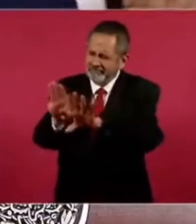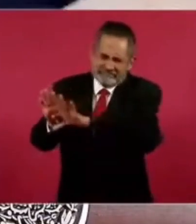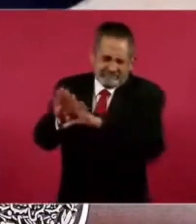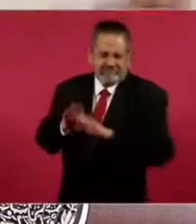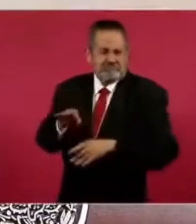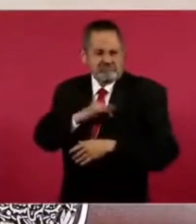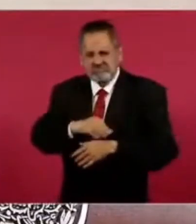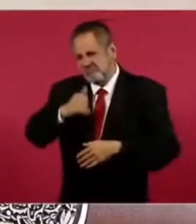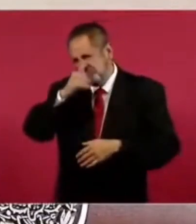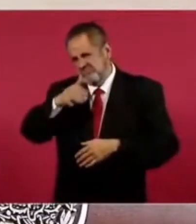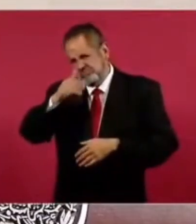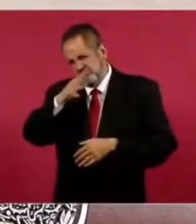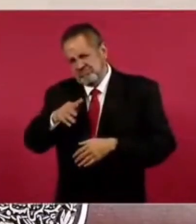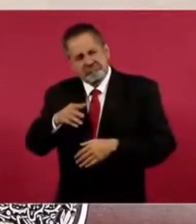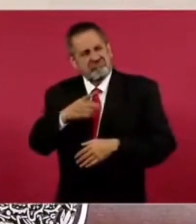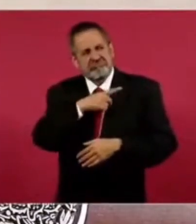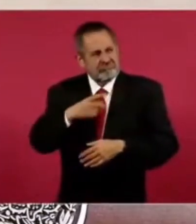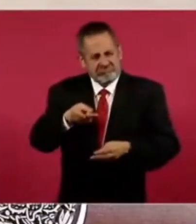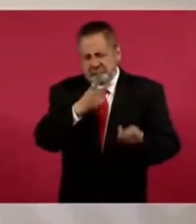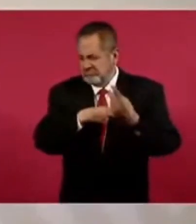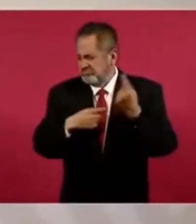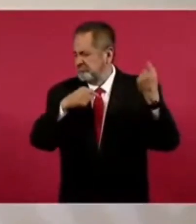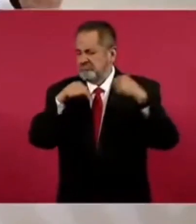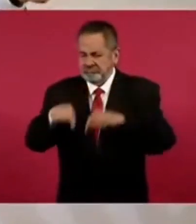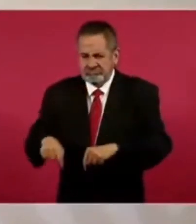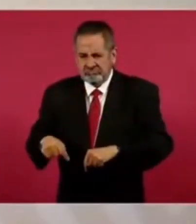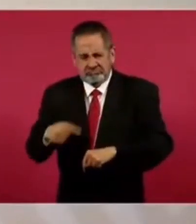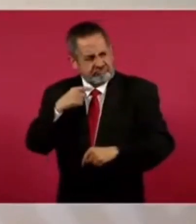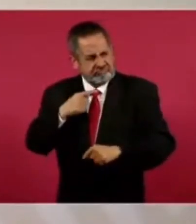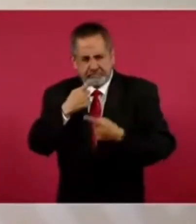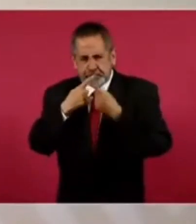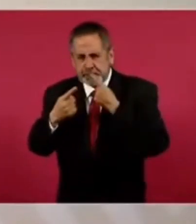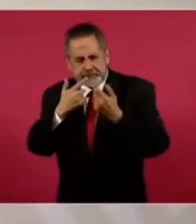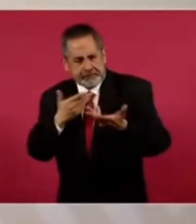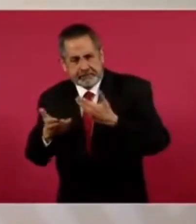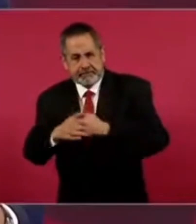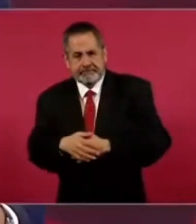y aquí van a tener que venir a negociar?